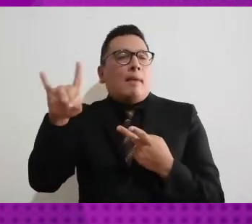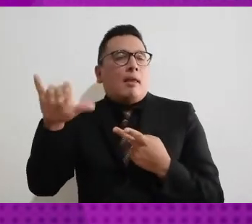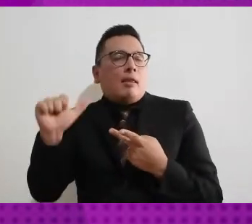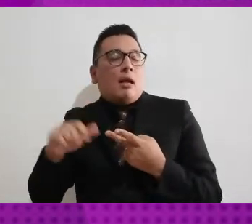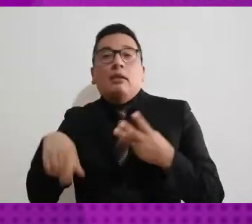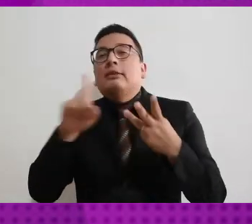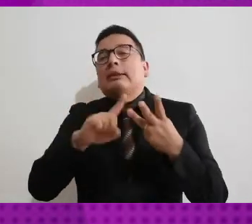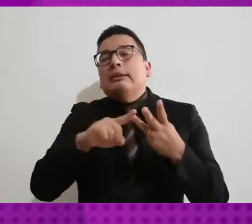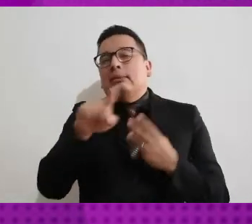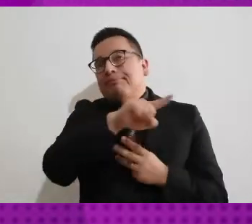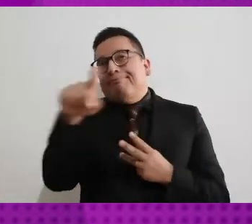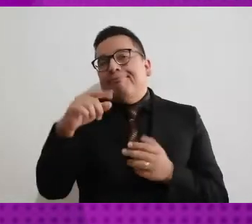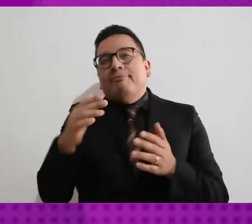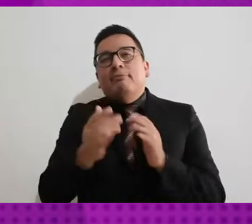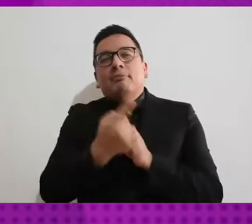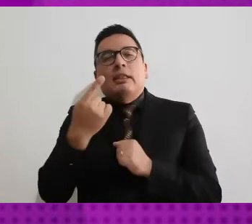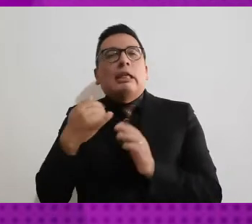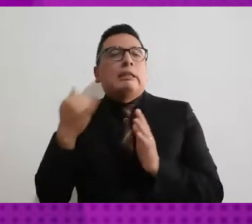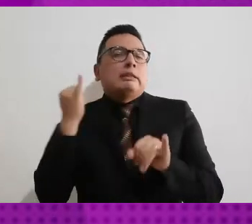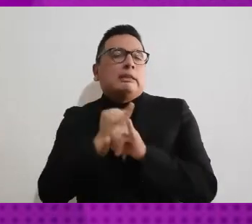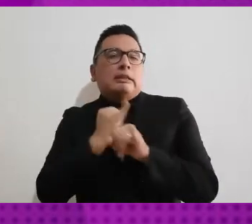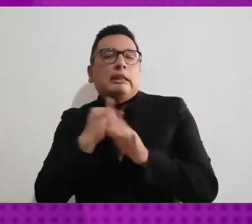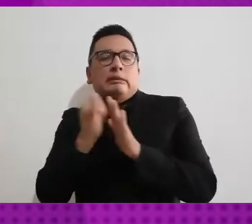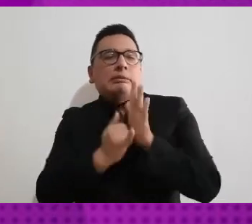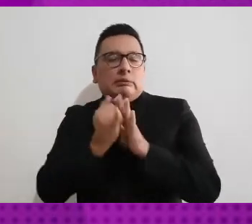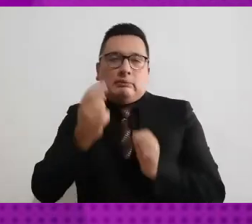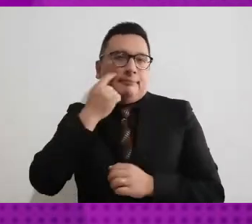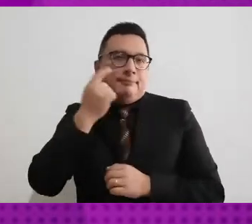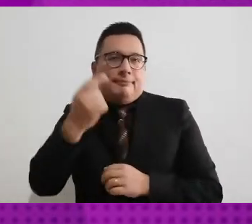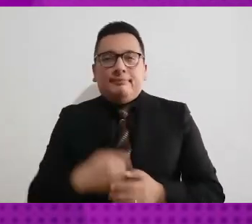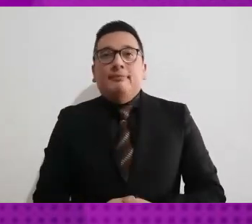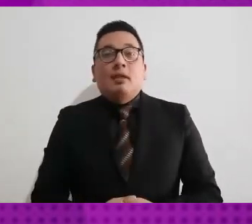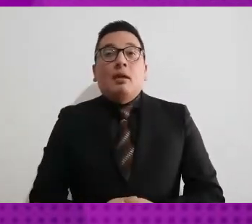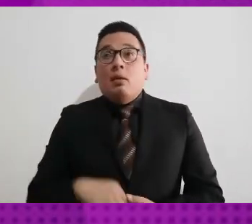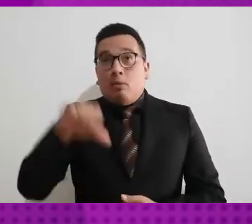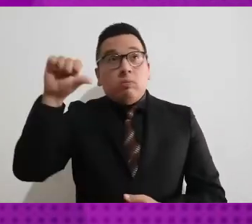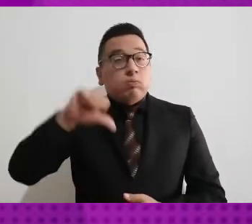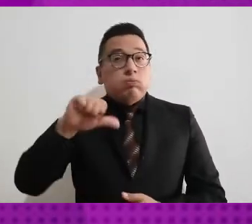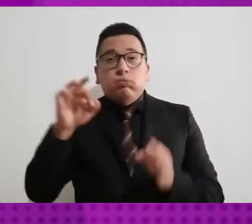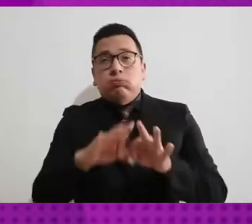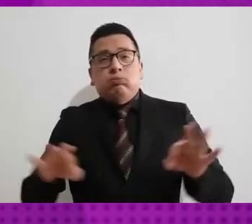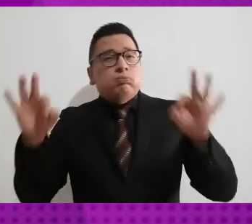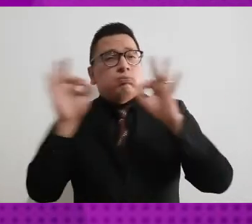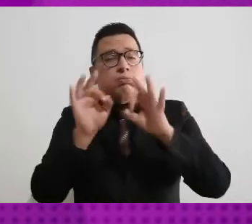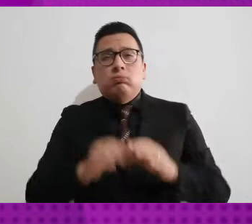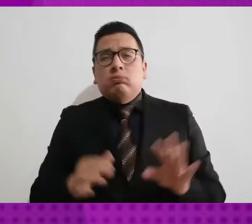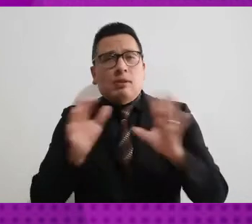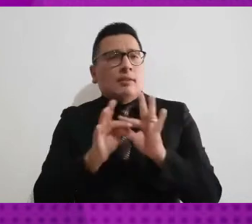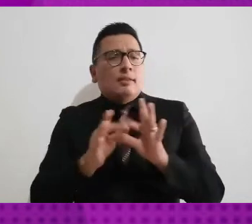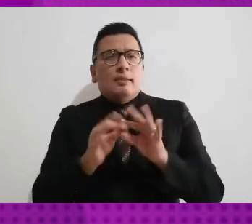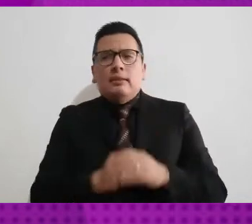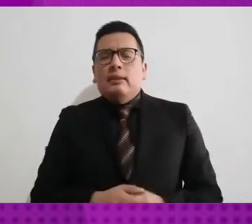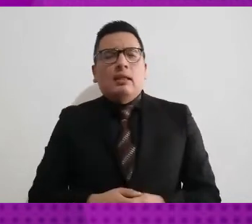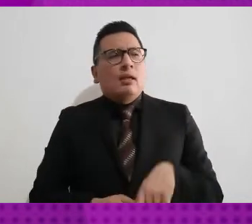quienes nos ven y nos escuchan a través de nuestras redes sociales. El día de hoy vamos a tener un programa muy interesante, vamos a platicar